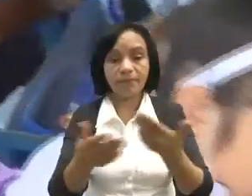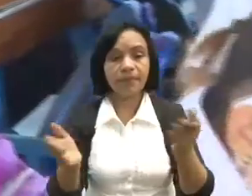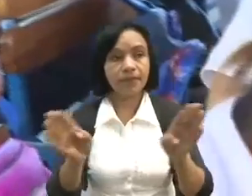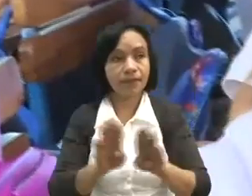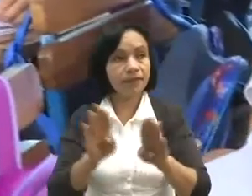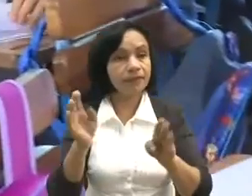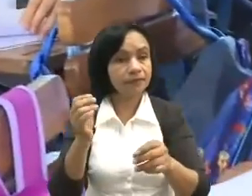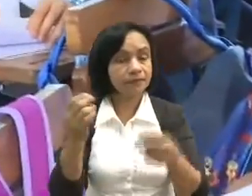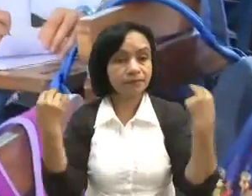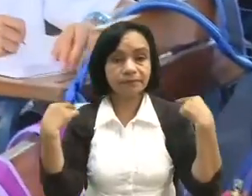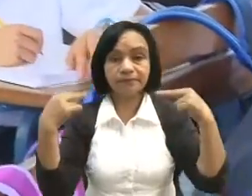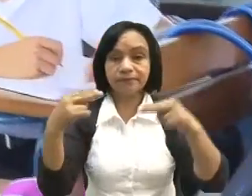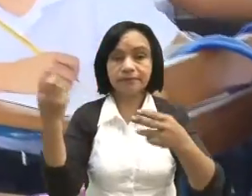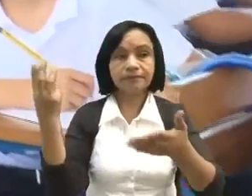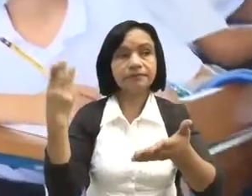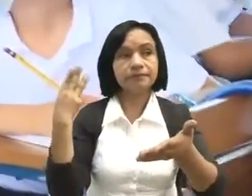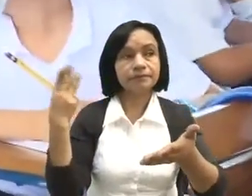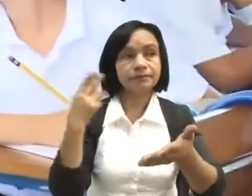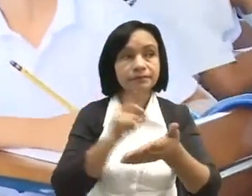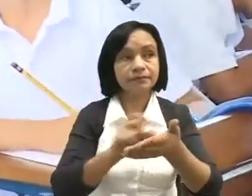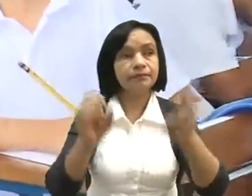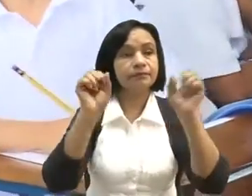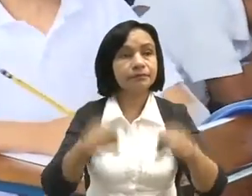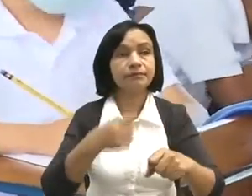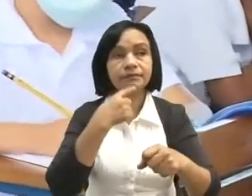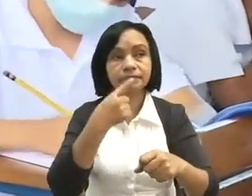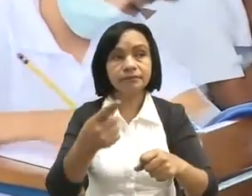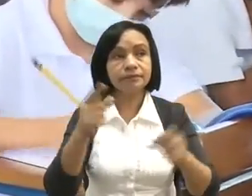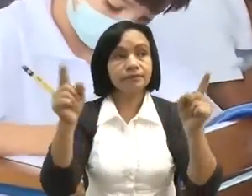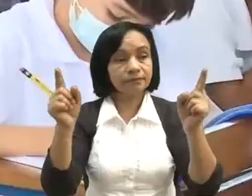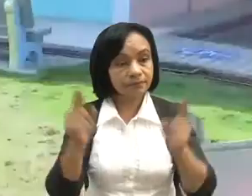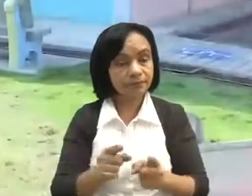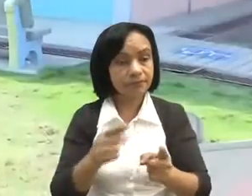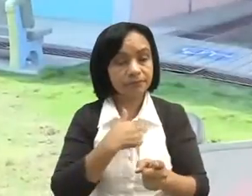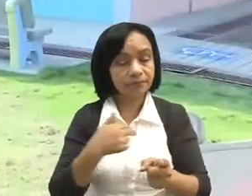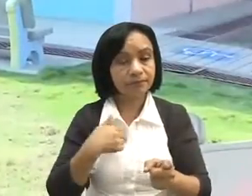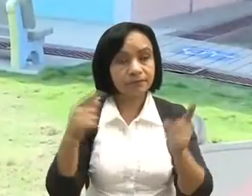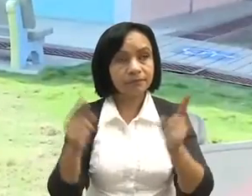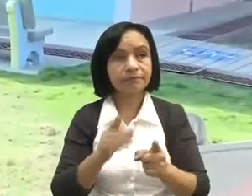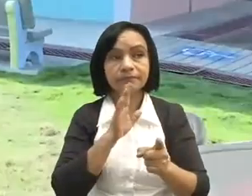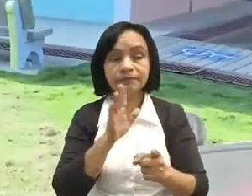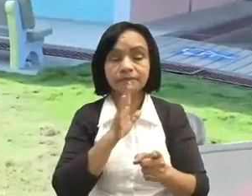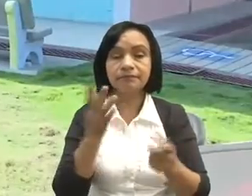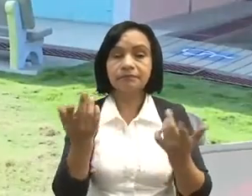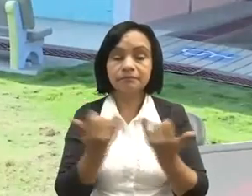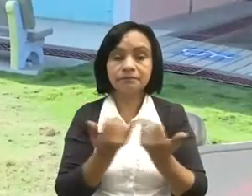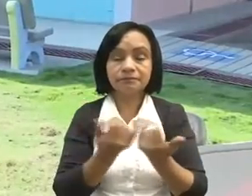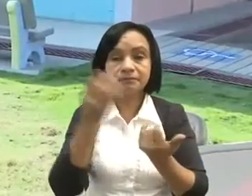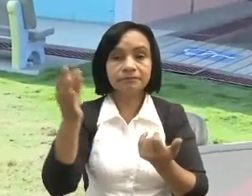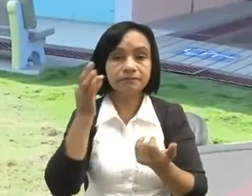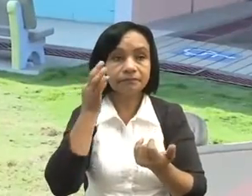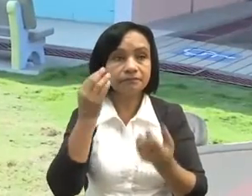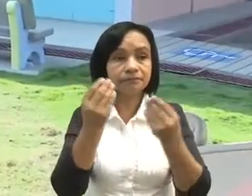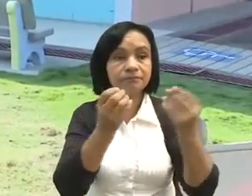Entonces ahora puedo decirte que hemos reducido al mínima expresión el empirismo. Ya hay